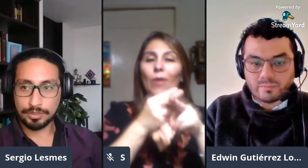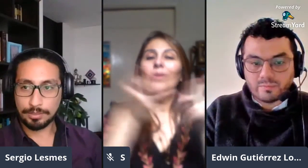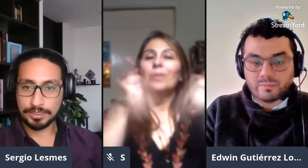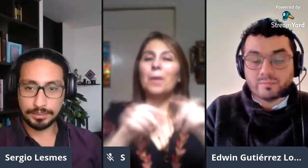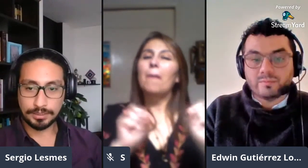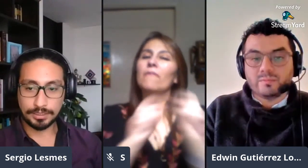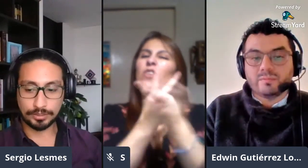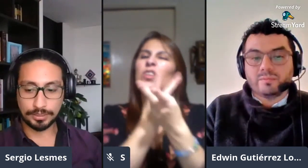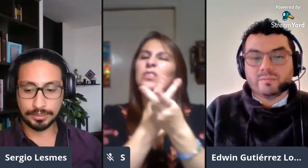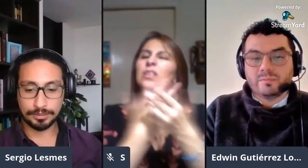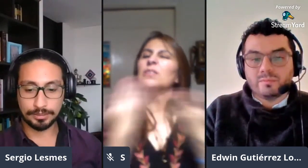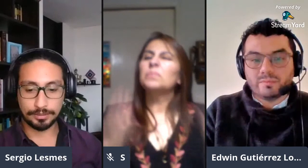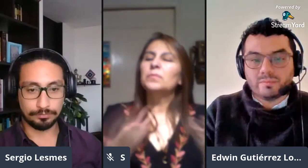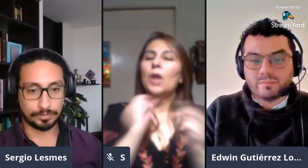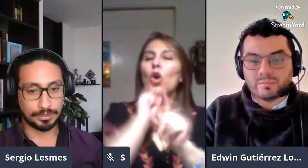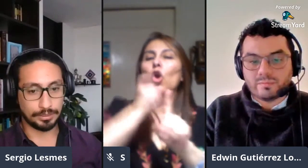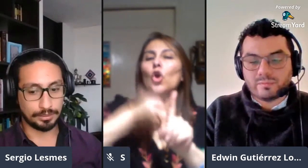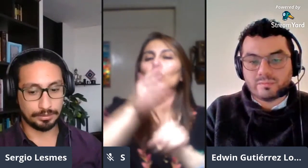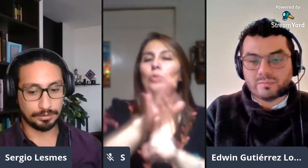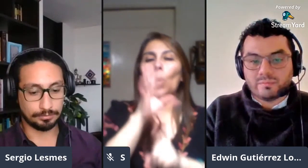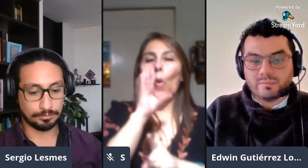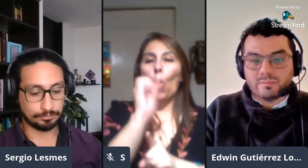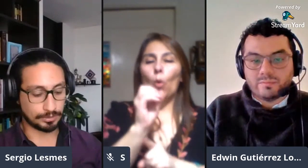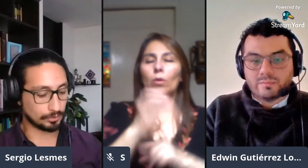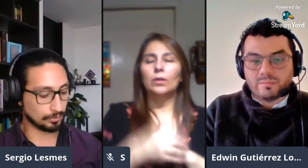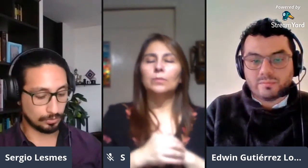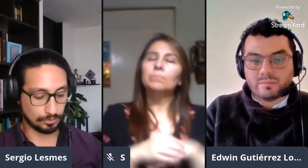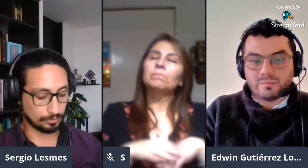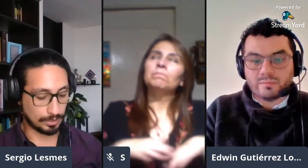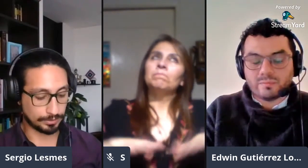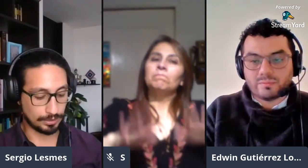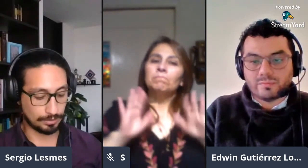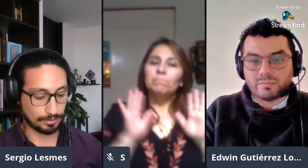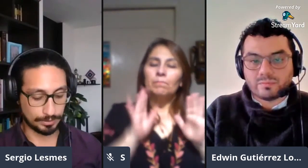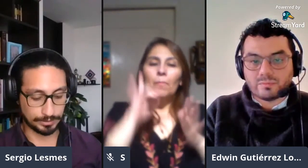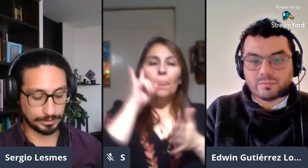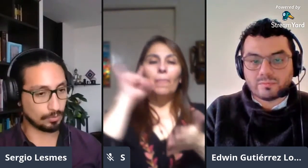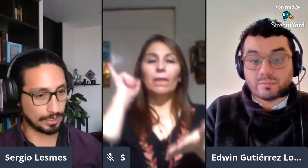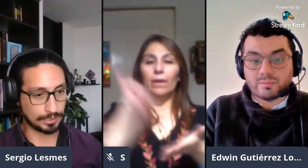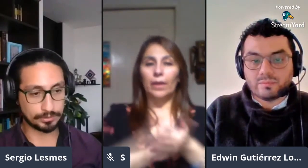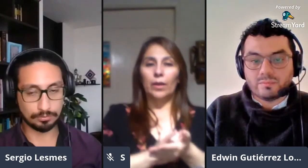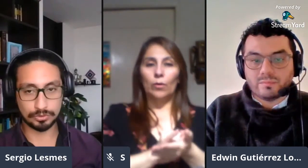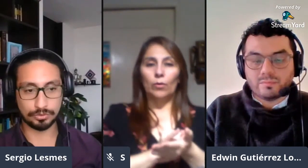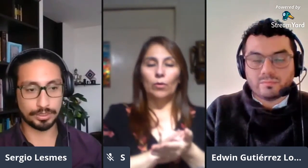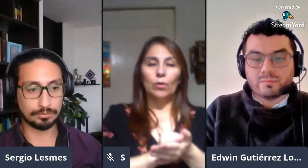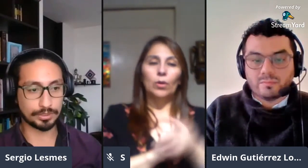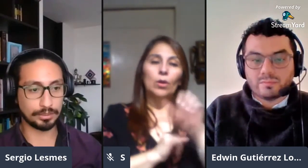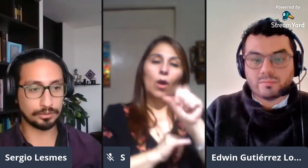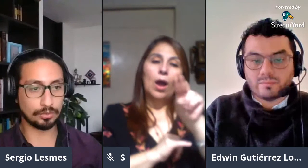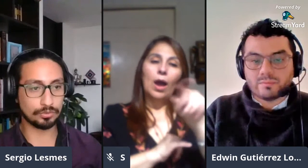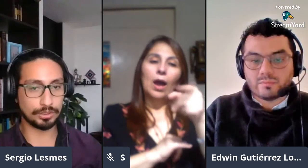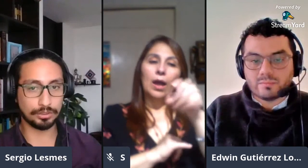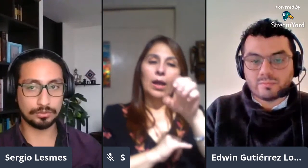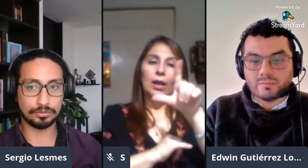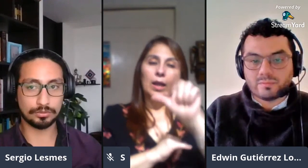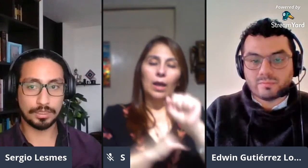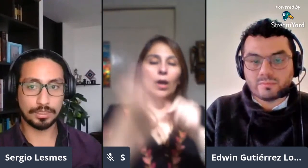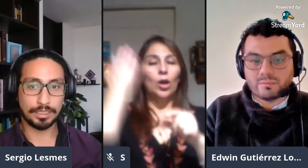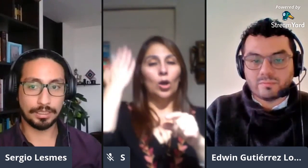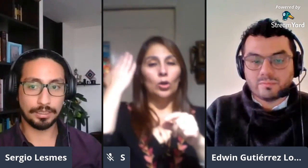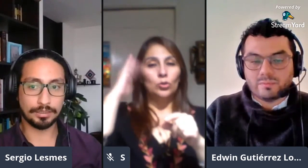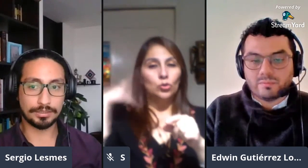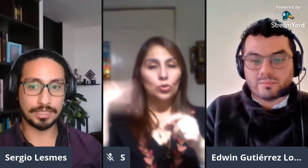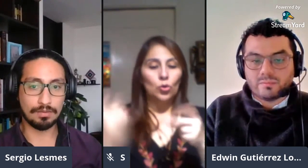Bueno, pues obviamente creo que tanto Ángela María como Alanis como Sonia, digamos que han